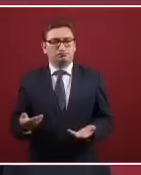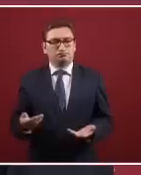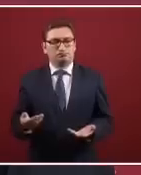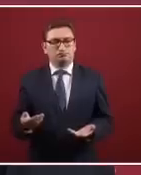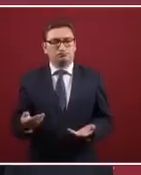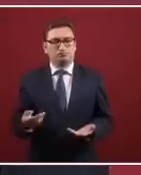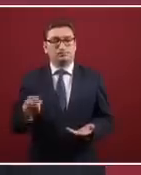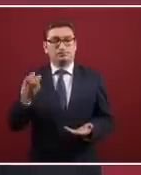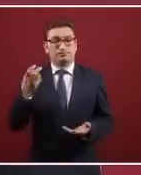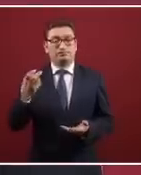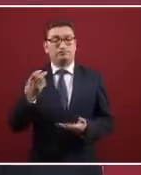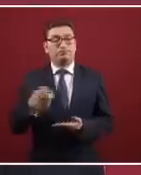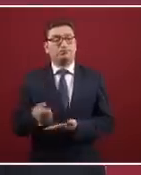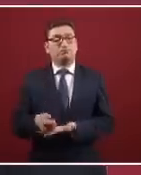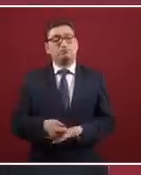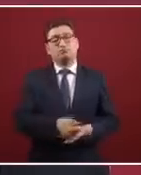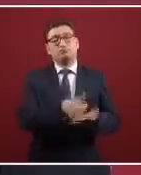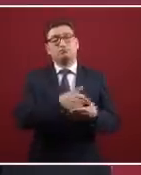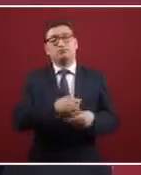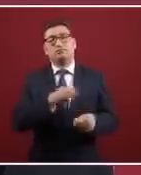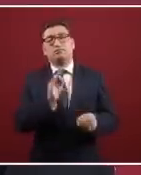sirvió de tapadera.